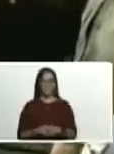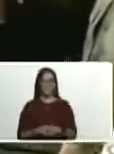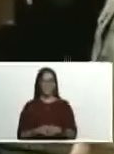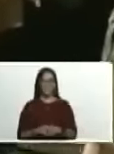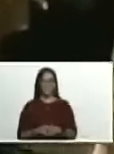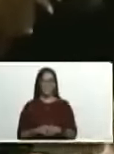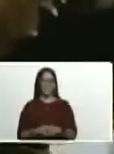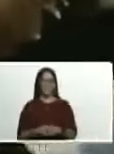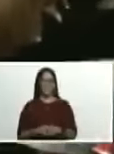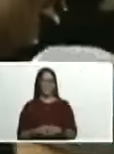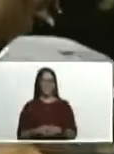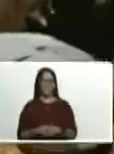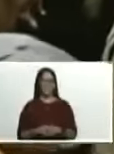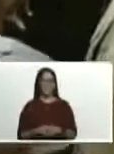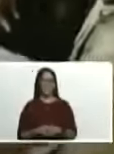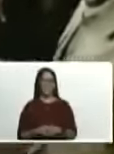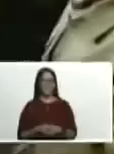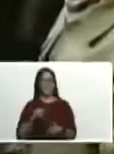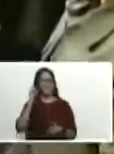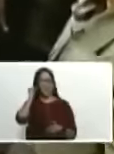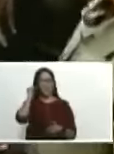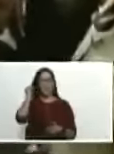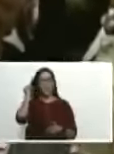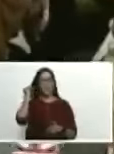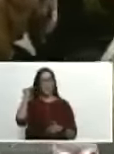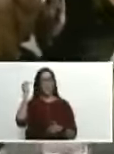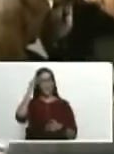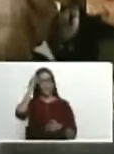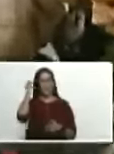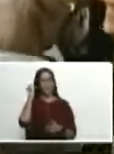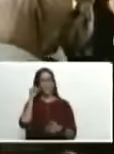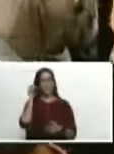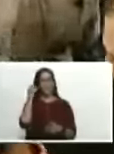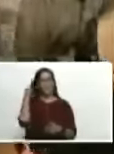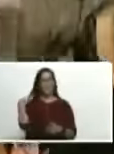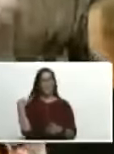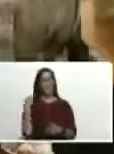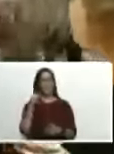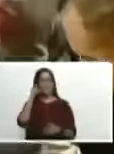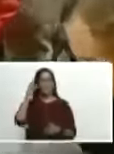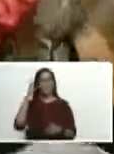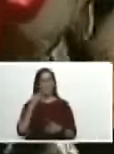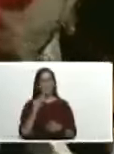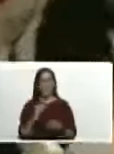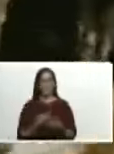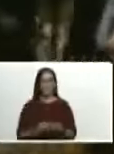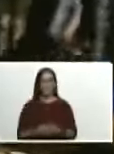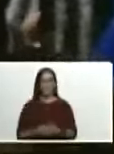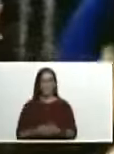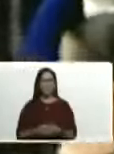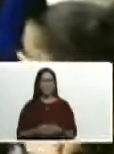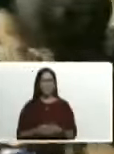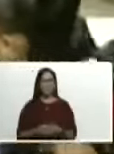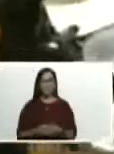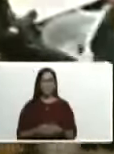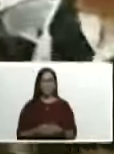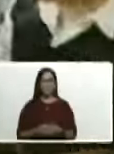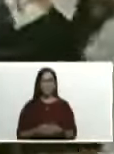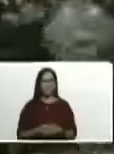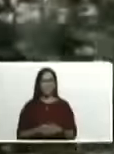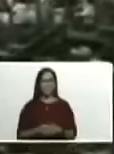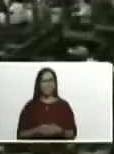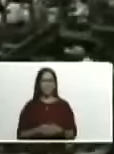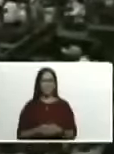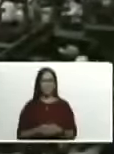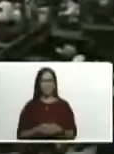Epa, un catiri y una catirita, chico. Que Dios me lo bendiga. Bueno, seguimos aquí caminando. La orquesta,